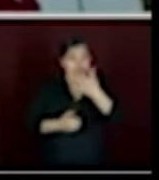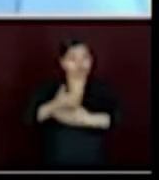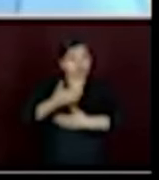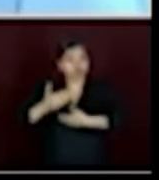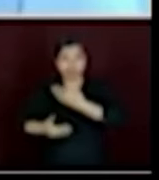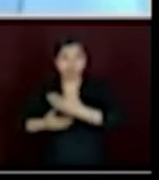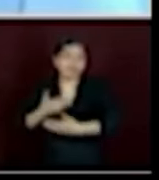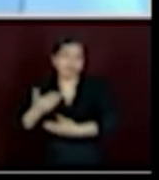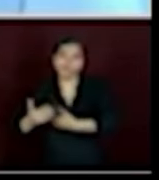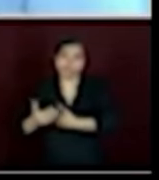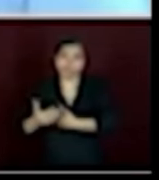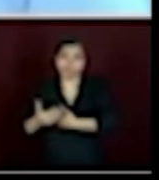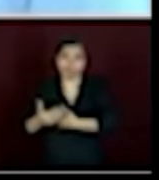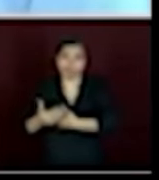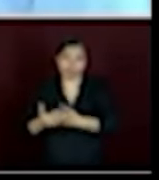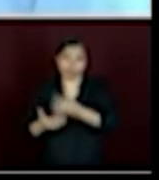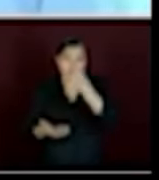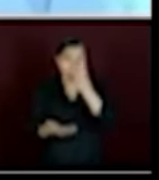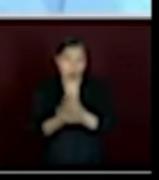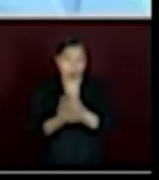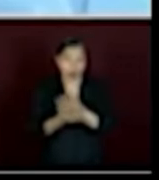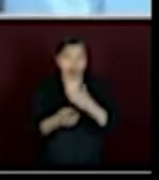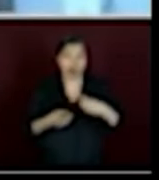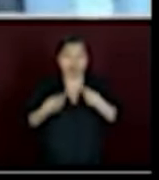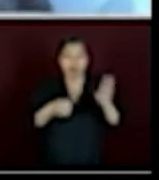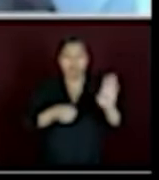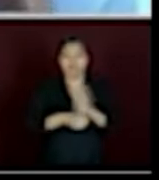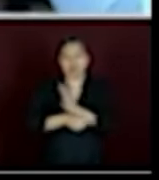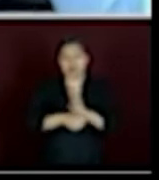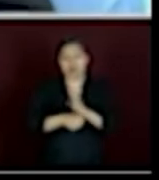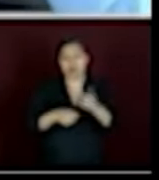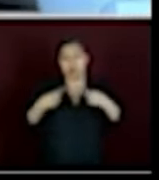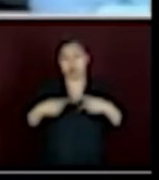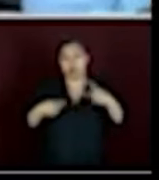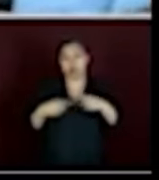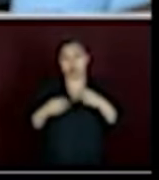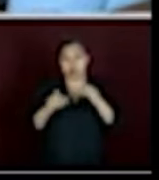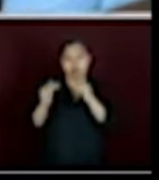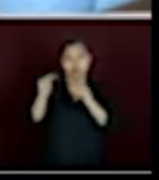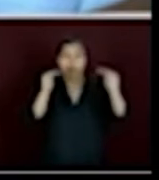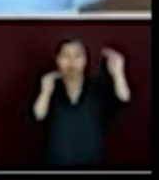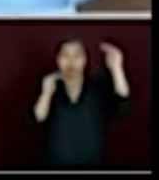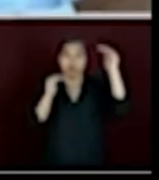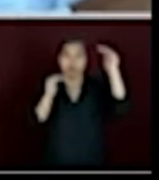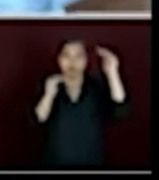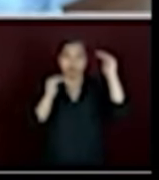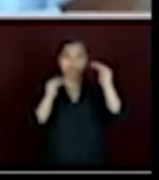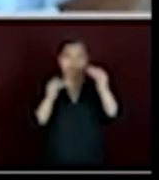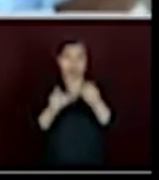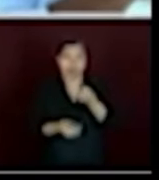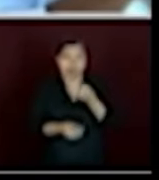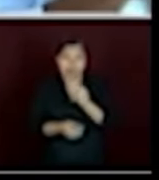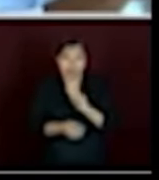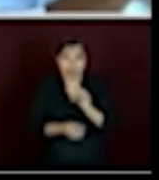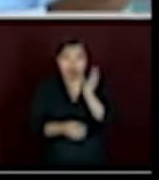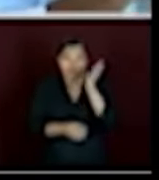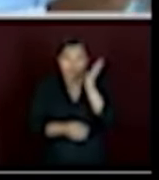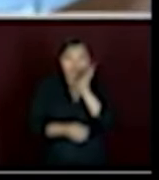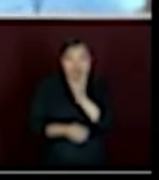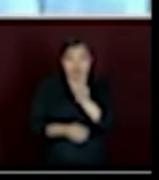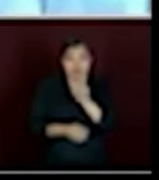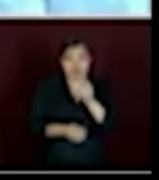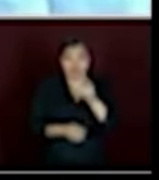o en Guanajuato, donde hay también elección de gobernadores o gobernadoras, habrá